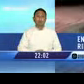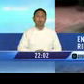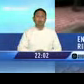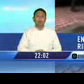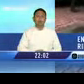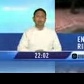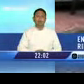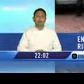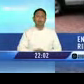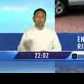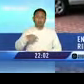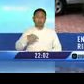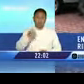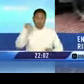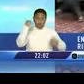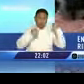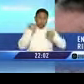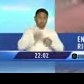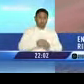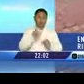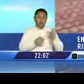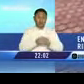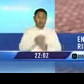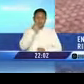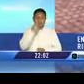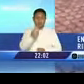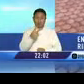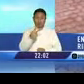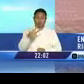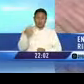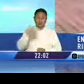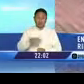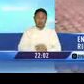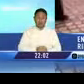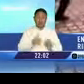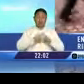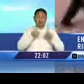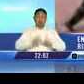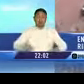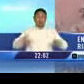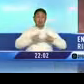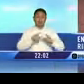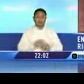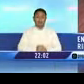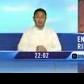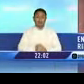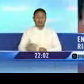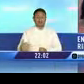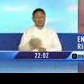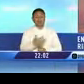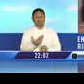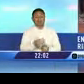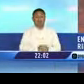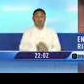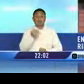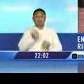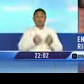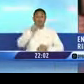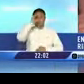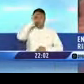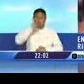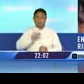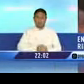Una lucha campal con espectadores que disfrutaron de una batalla callejera desde varios puntos y sin pagar entrada. Al final los policías